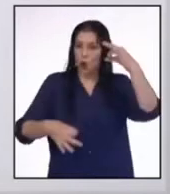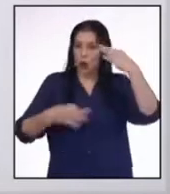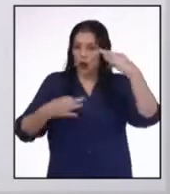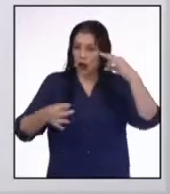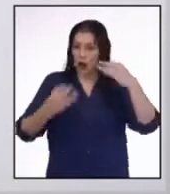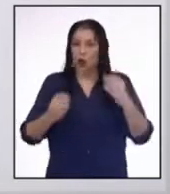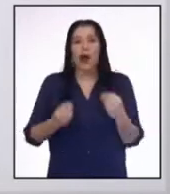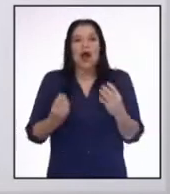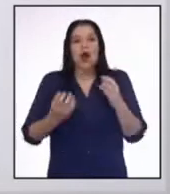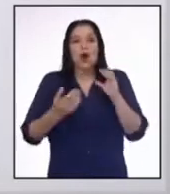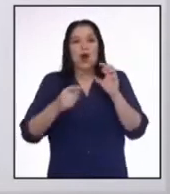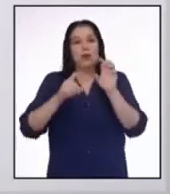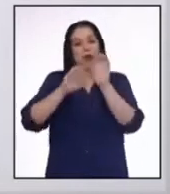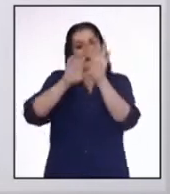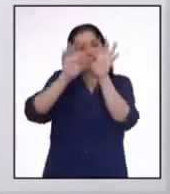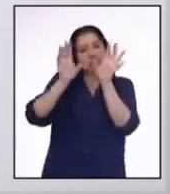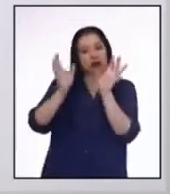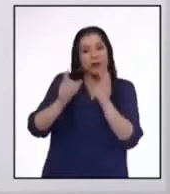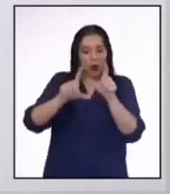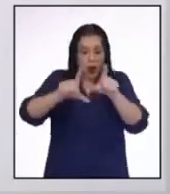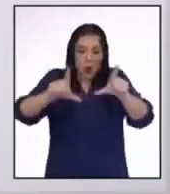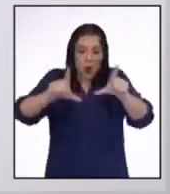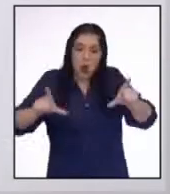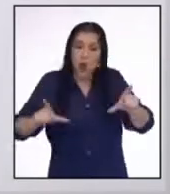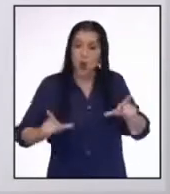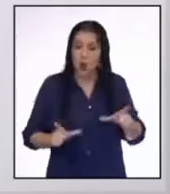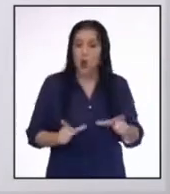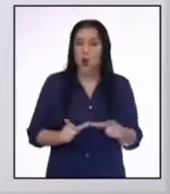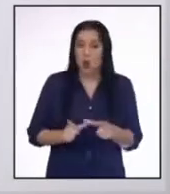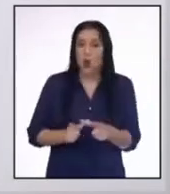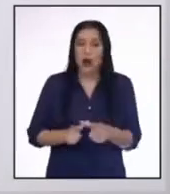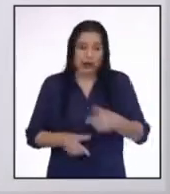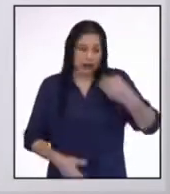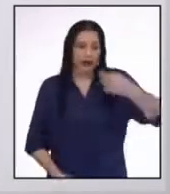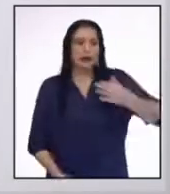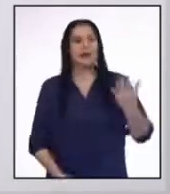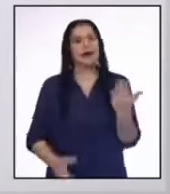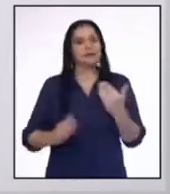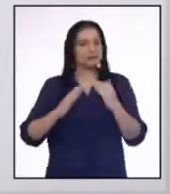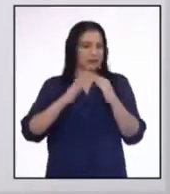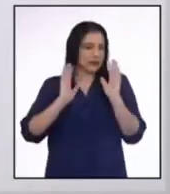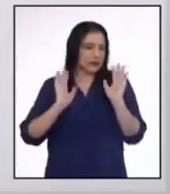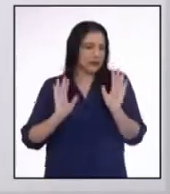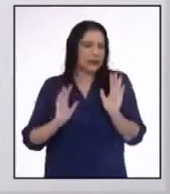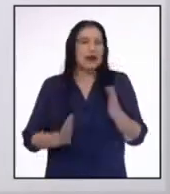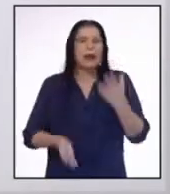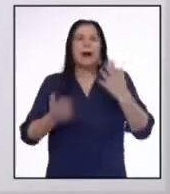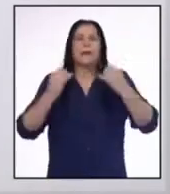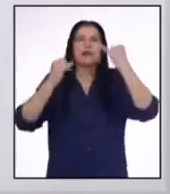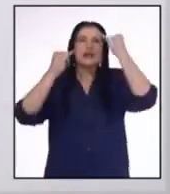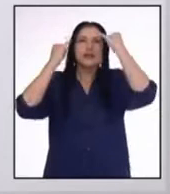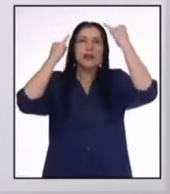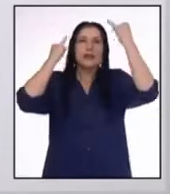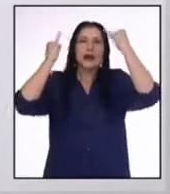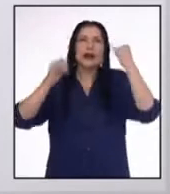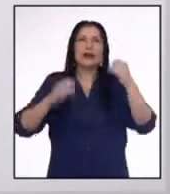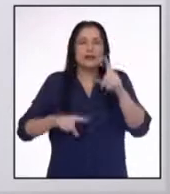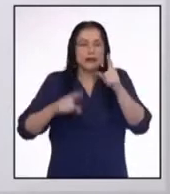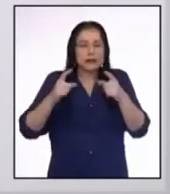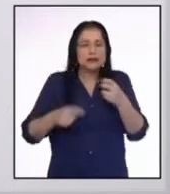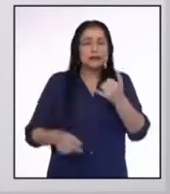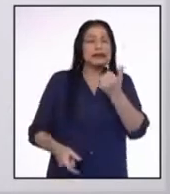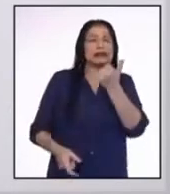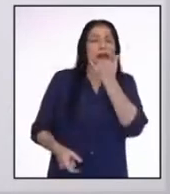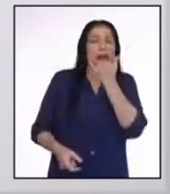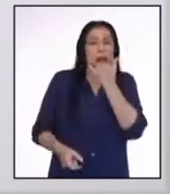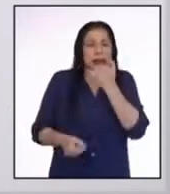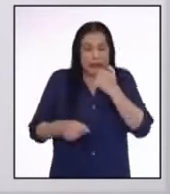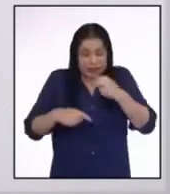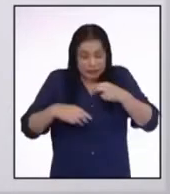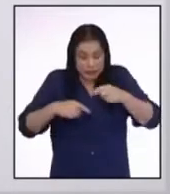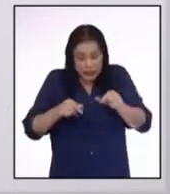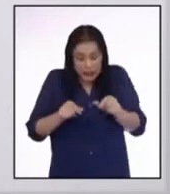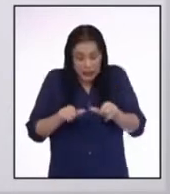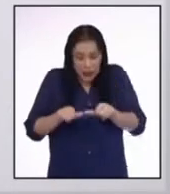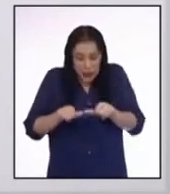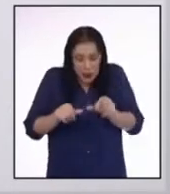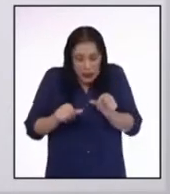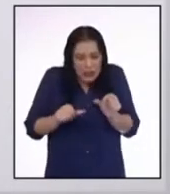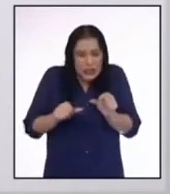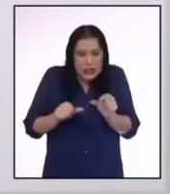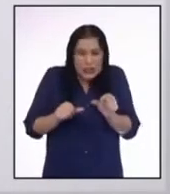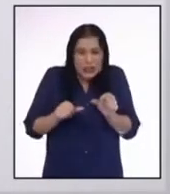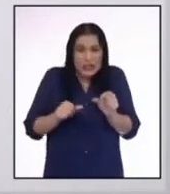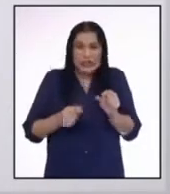forma geométrica de un lugar que está en la realidad. ¿Se imaginan fallar por 2 o 3 milímetros en un